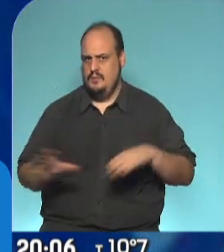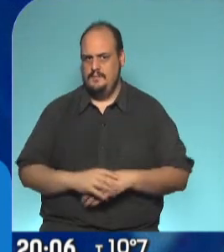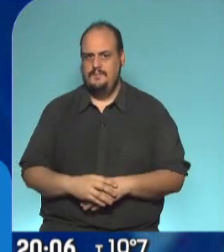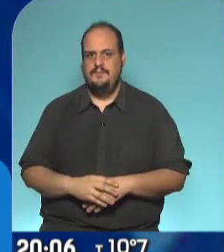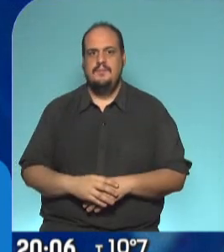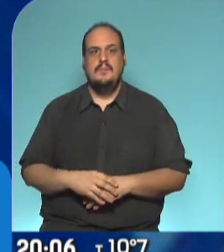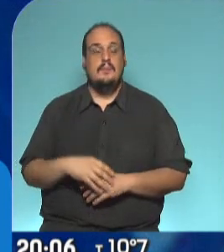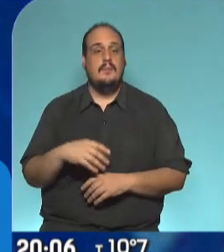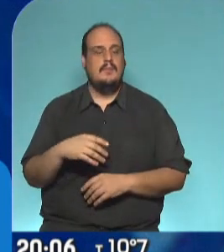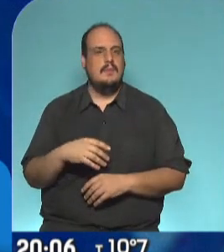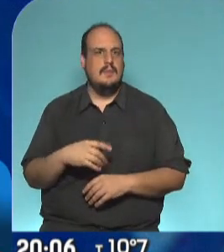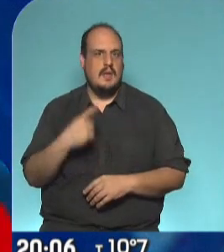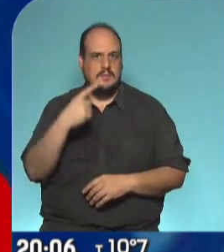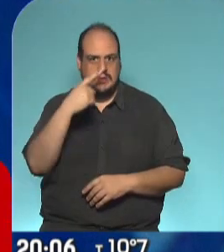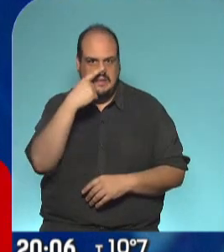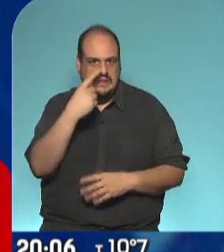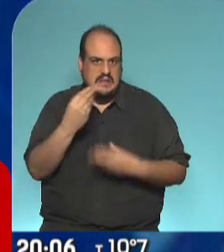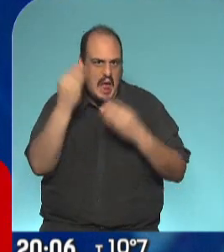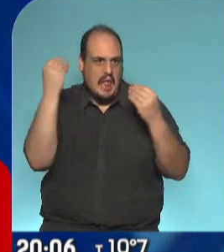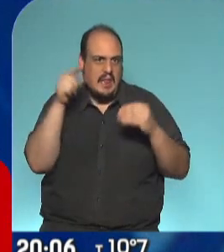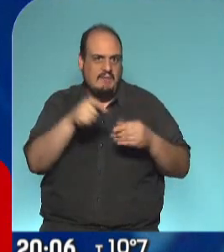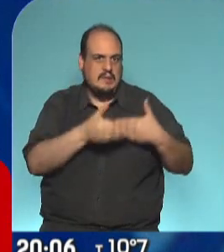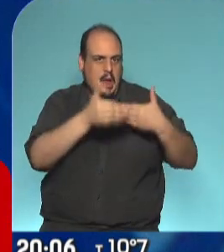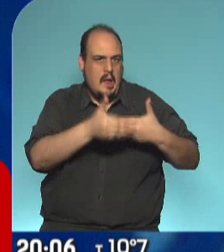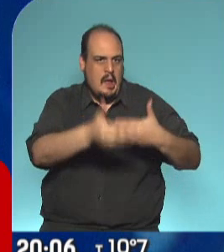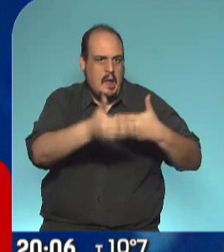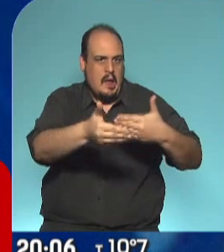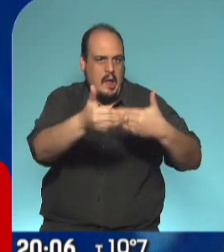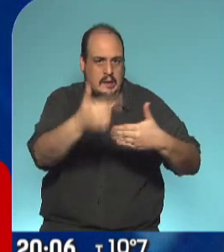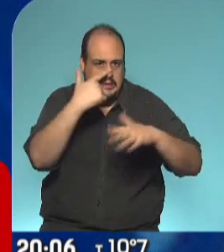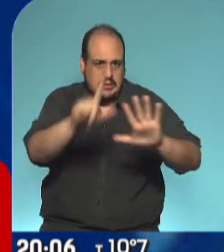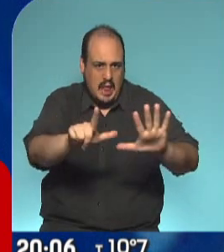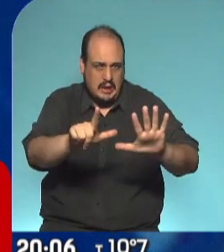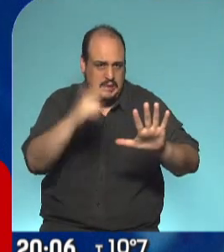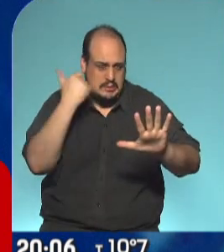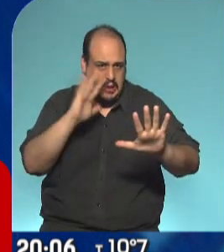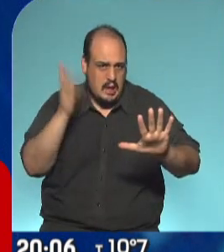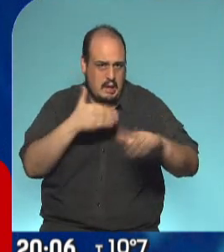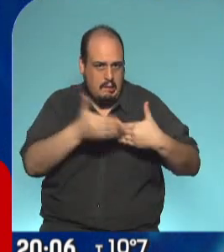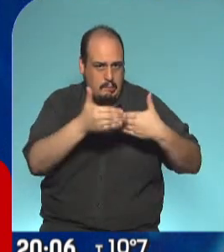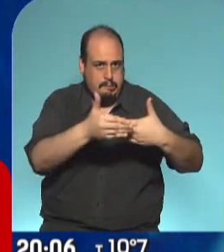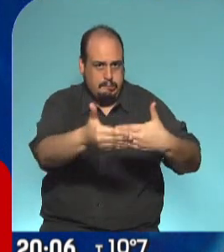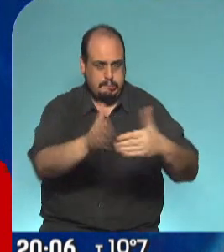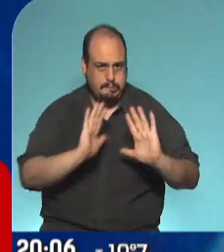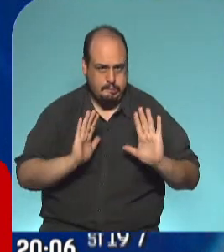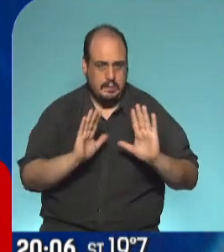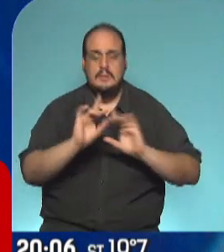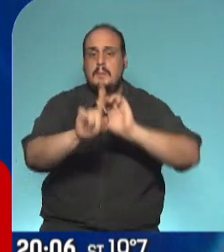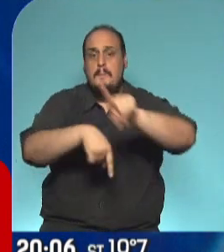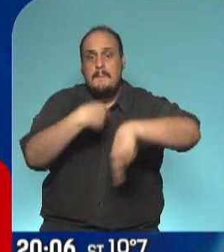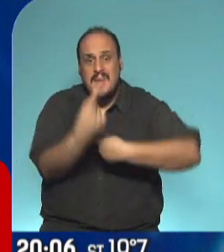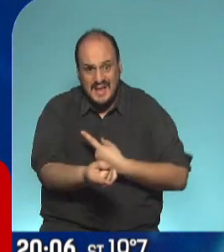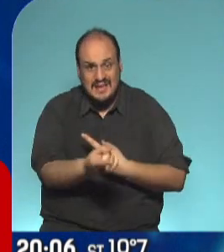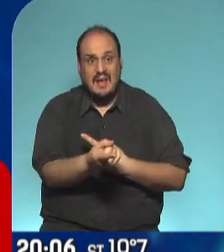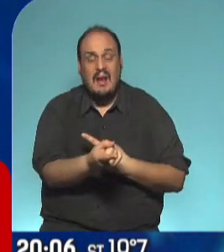que ya van 7 veces las extensiones de plazo del vencimiento que ya ha dado el gobierno y mañana